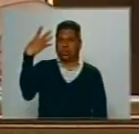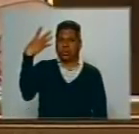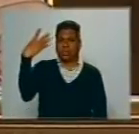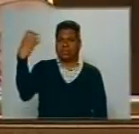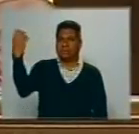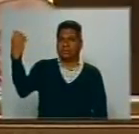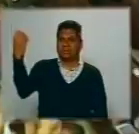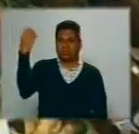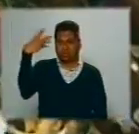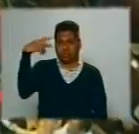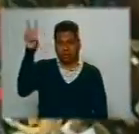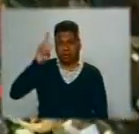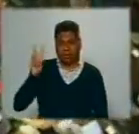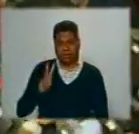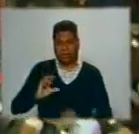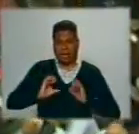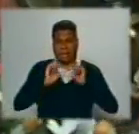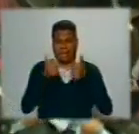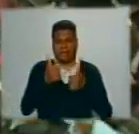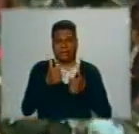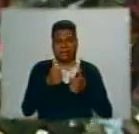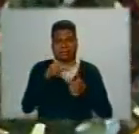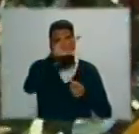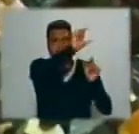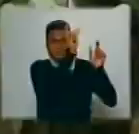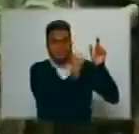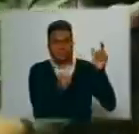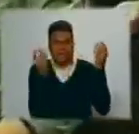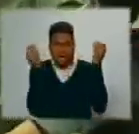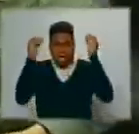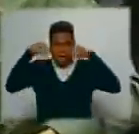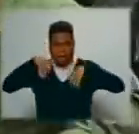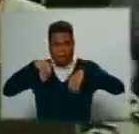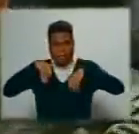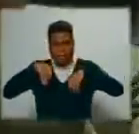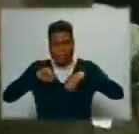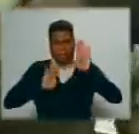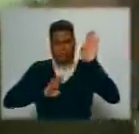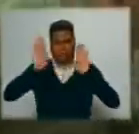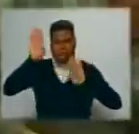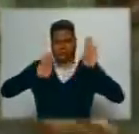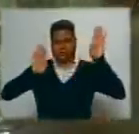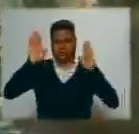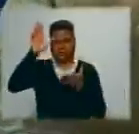el Esequibo. Aprobado el acuerdo de la Asamblea Nacional Constituyente.